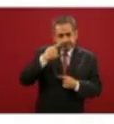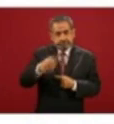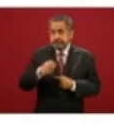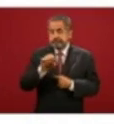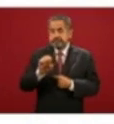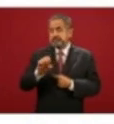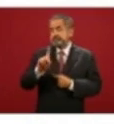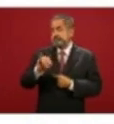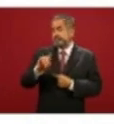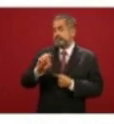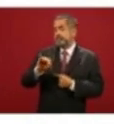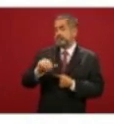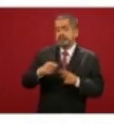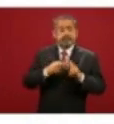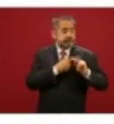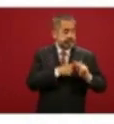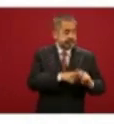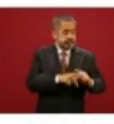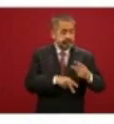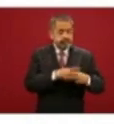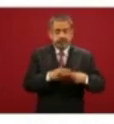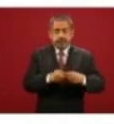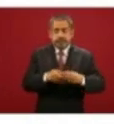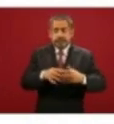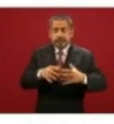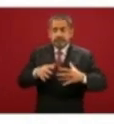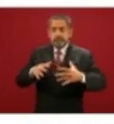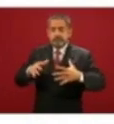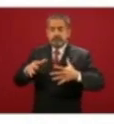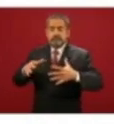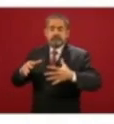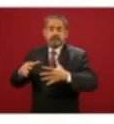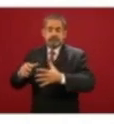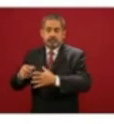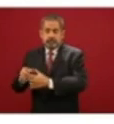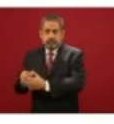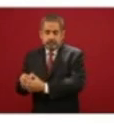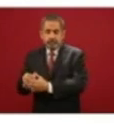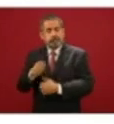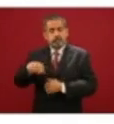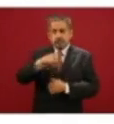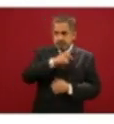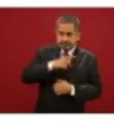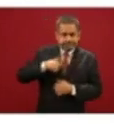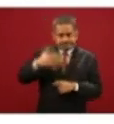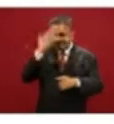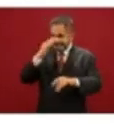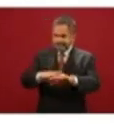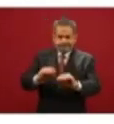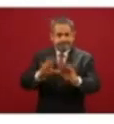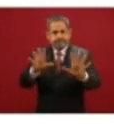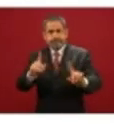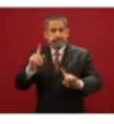epidemia desde su inicio, conforme va ocurriendo. Pero todas y todos debemos tener absolutamente claro que no